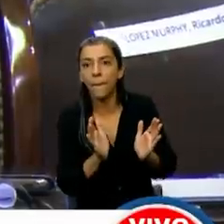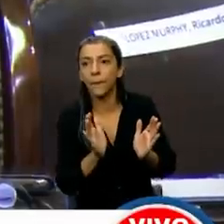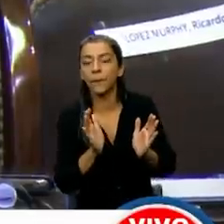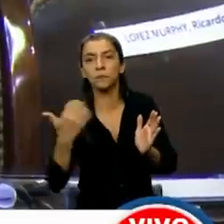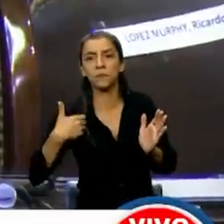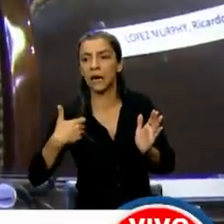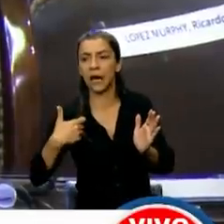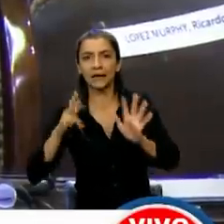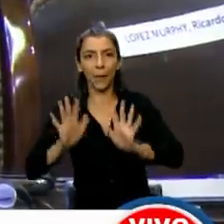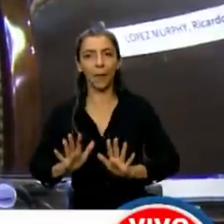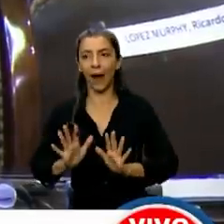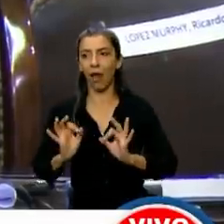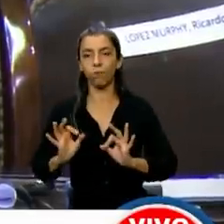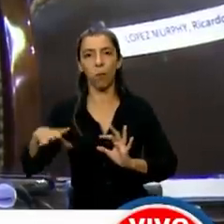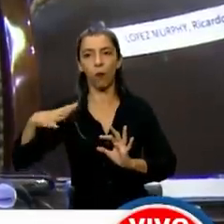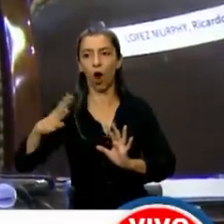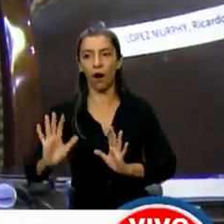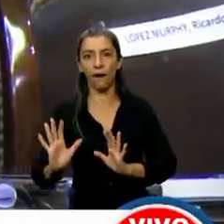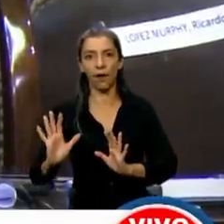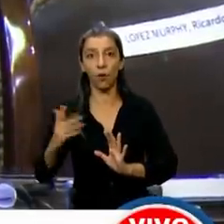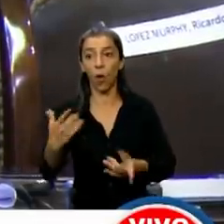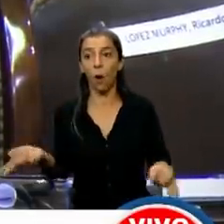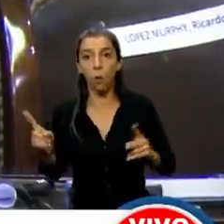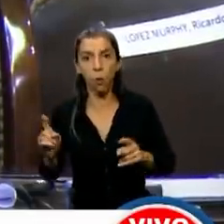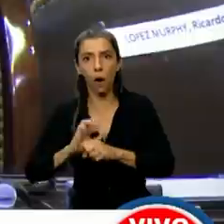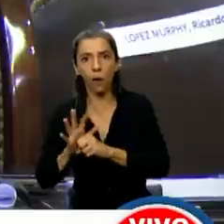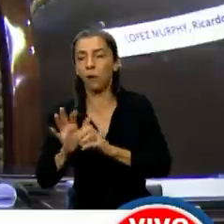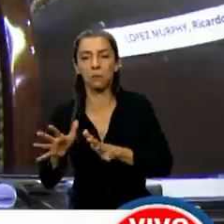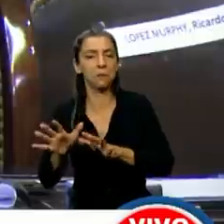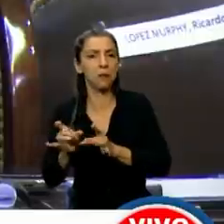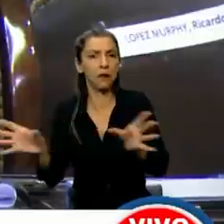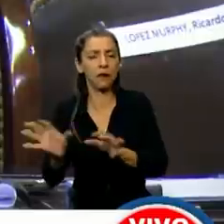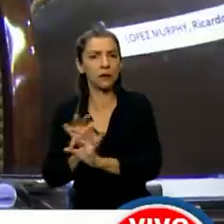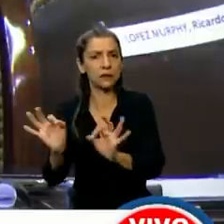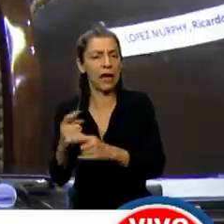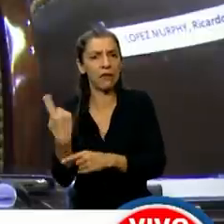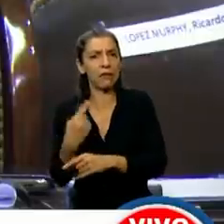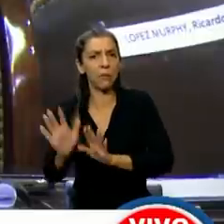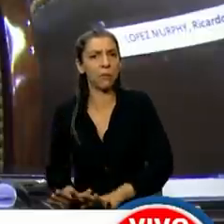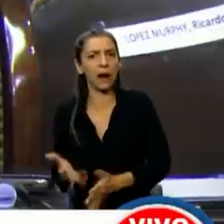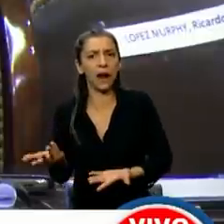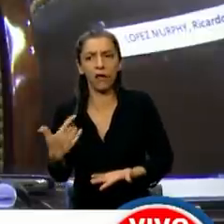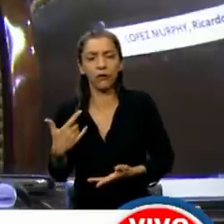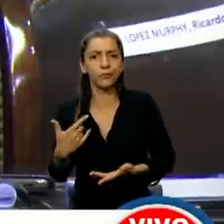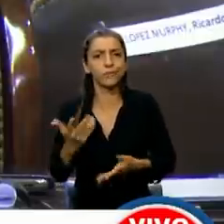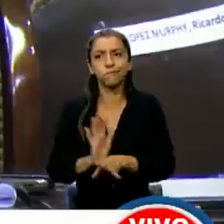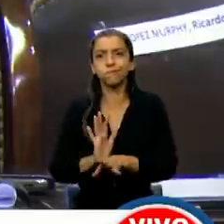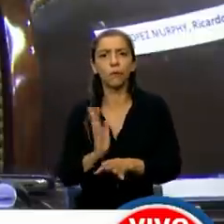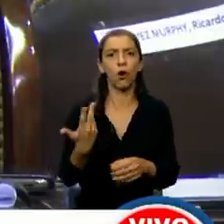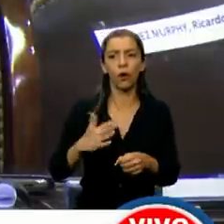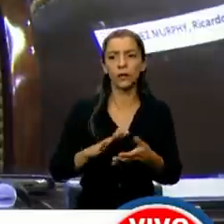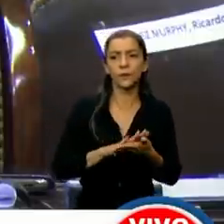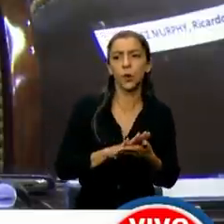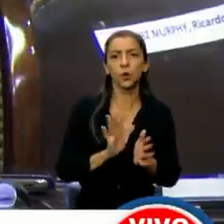todo lo que estaba pasando en el hemisferio norte no podemos volver a cometer el error de la improvisación por